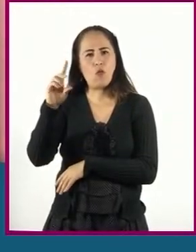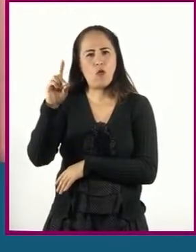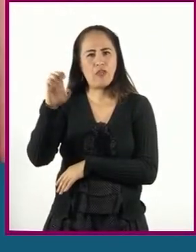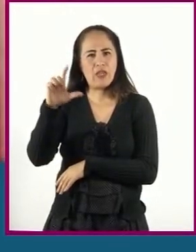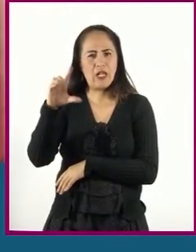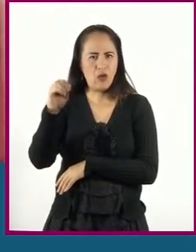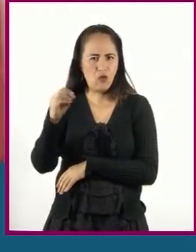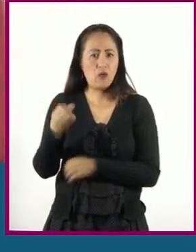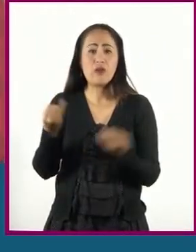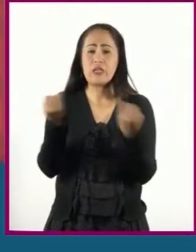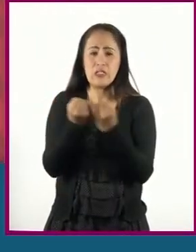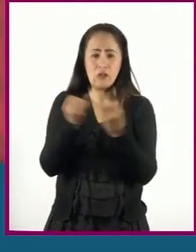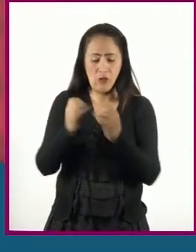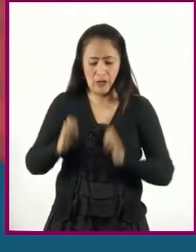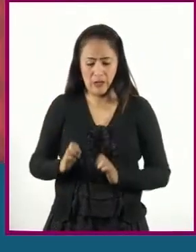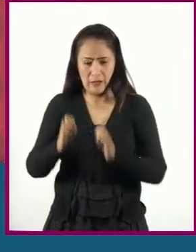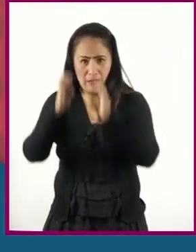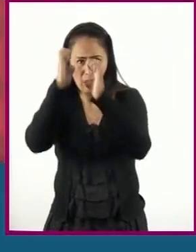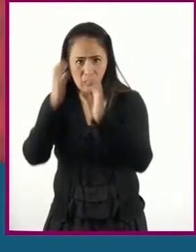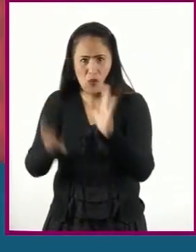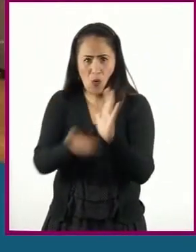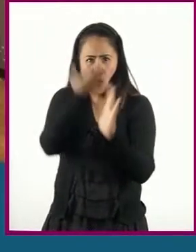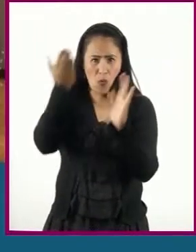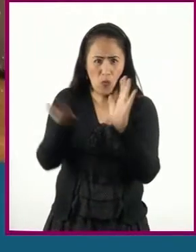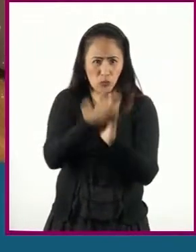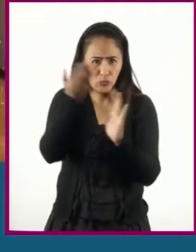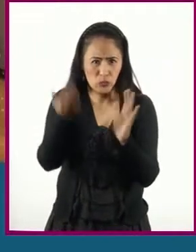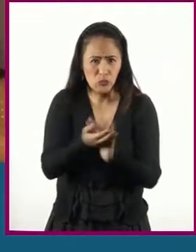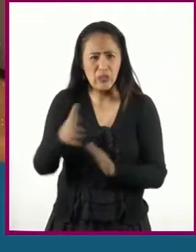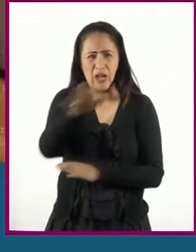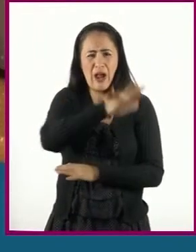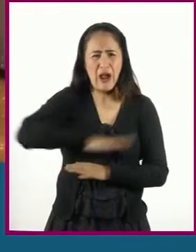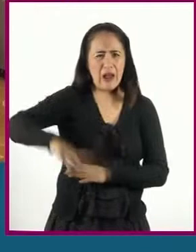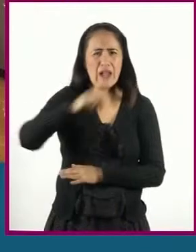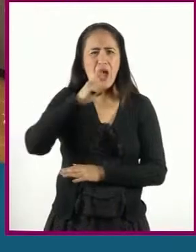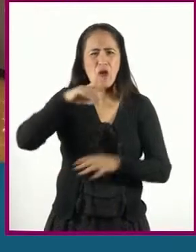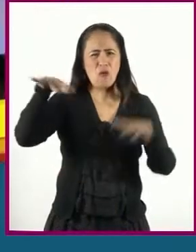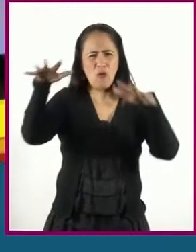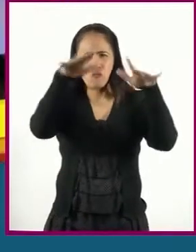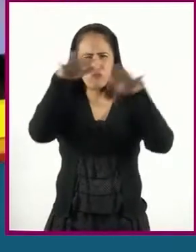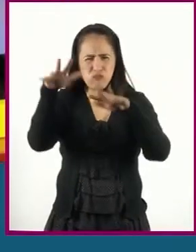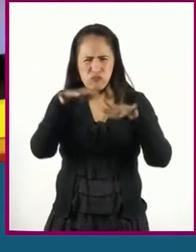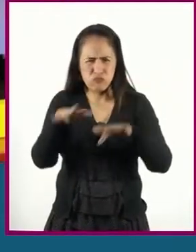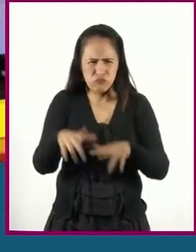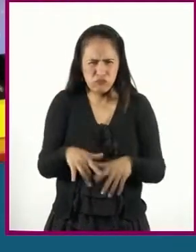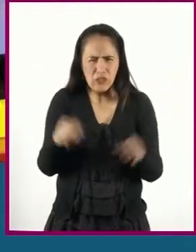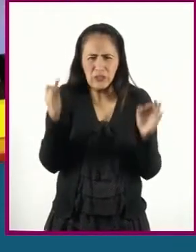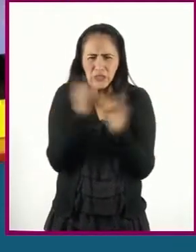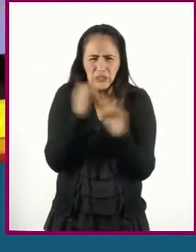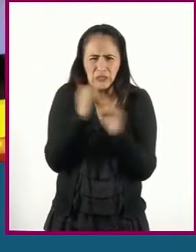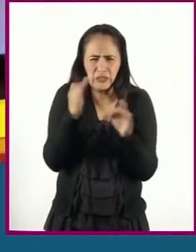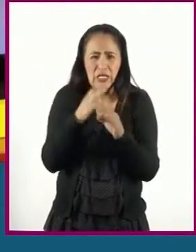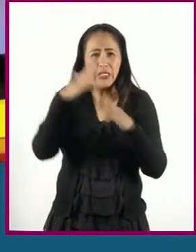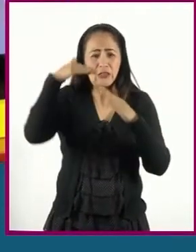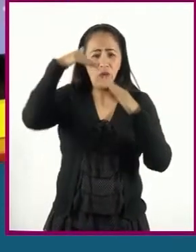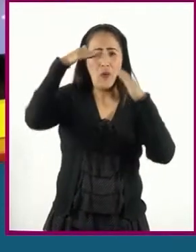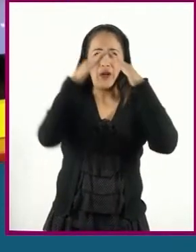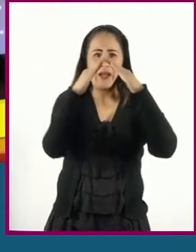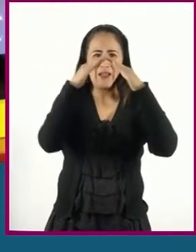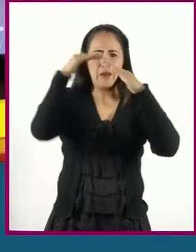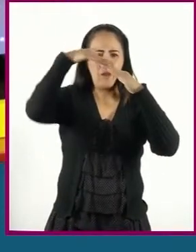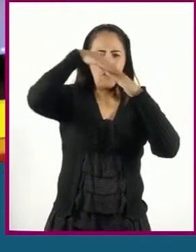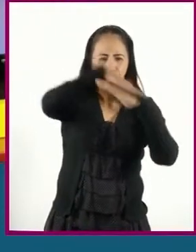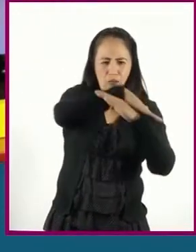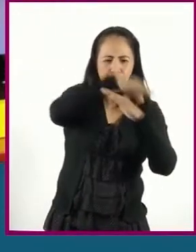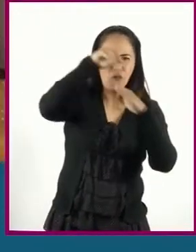edificio también se construye en una zona de grandes nevadas, el techo debe permitir que la nieve se resbale y no se